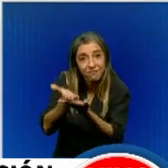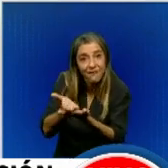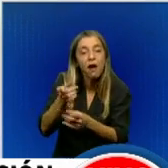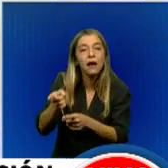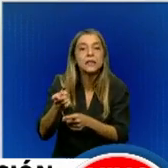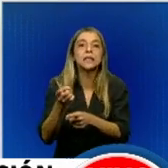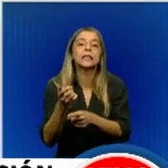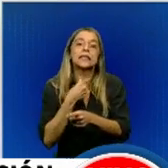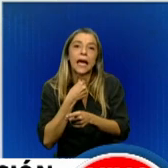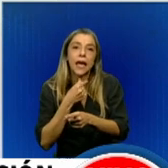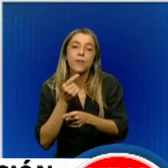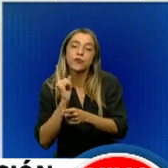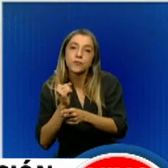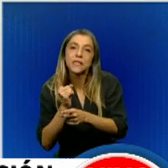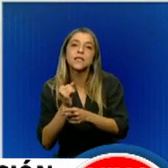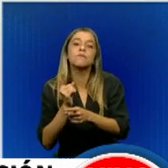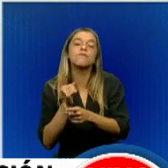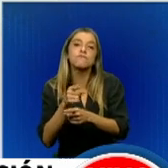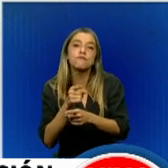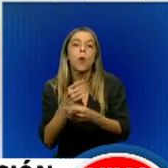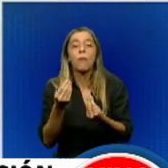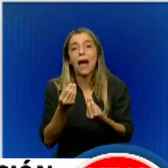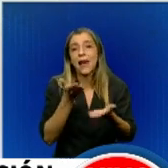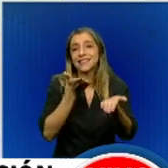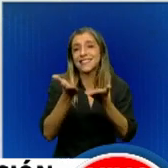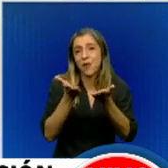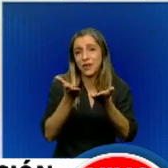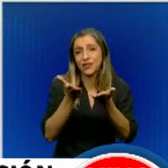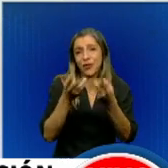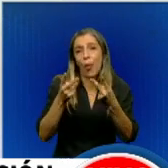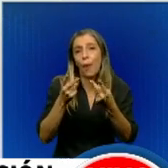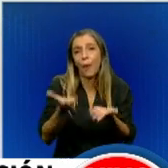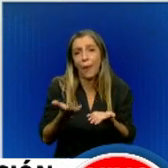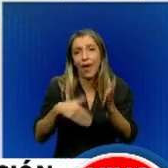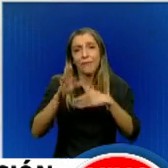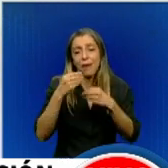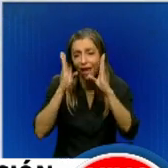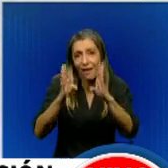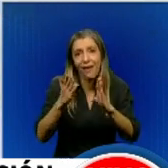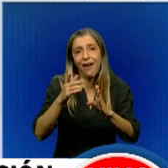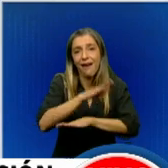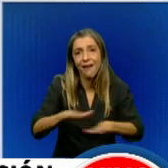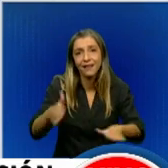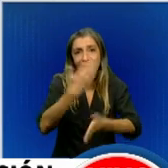el transporte los servicios de transporte para los niños discapacitados